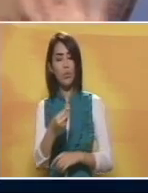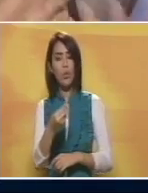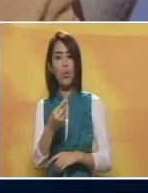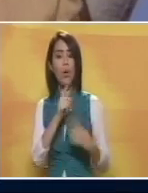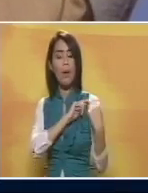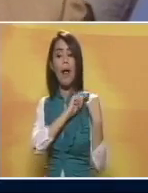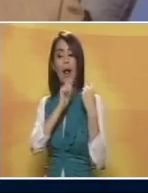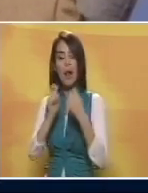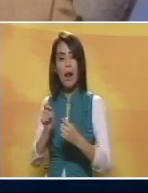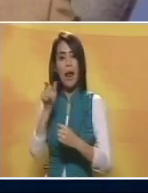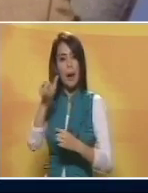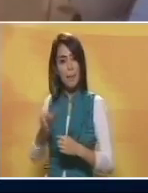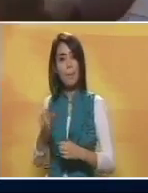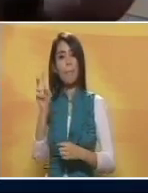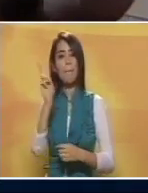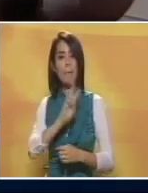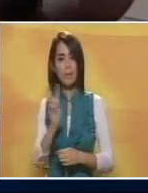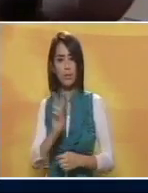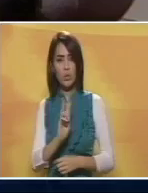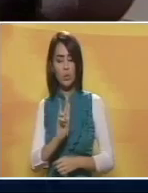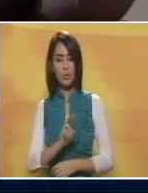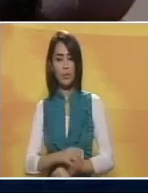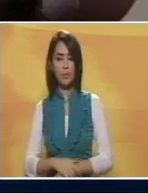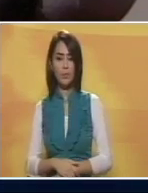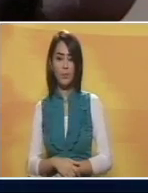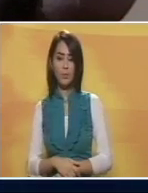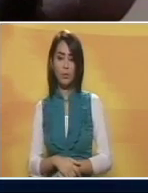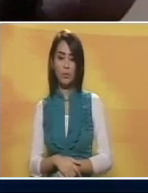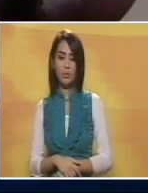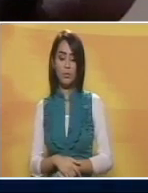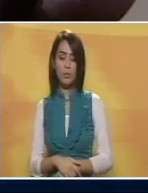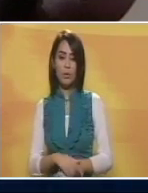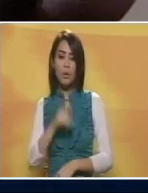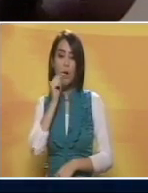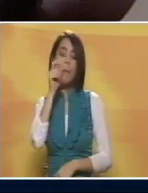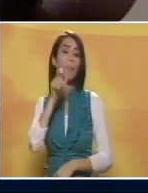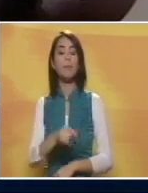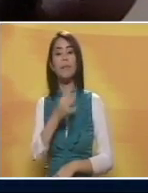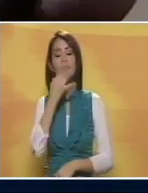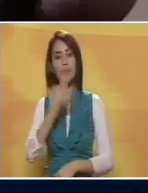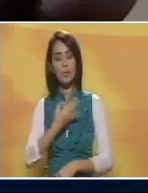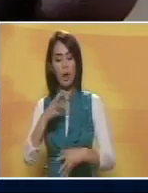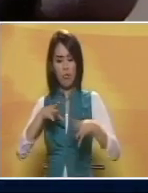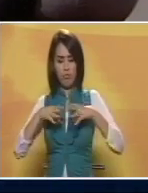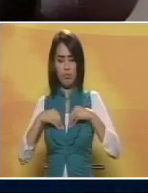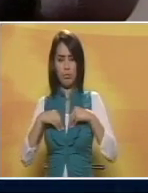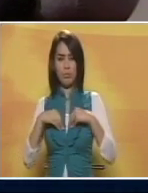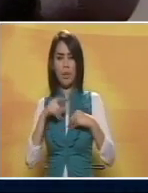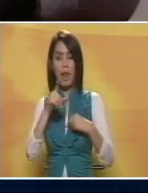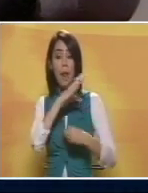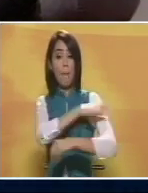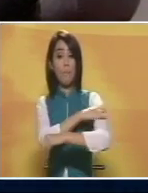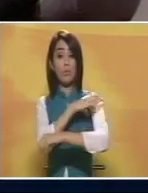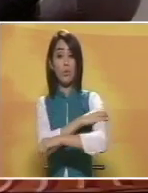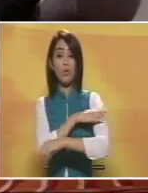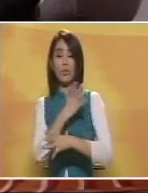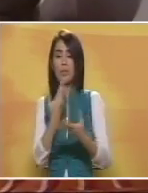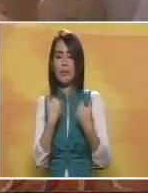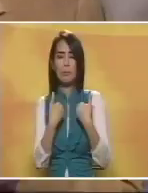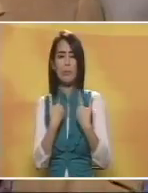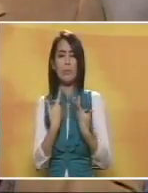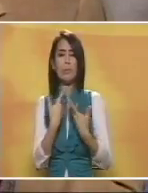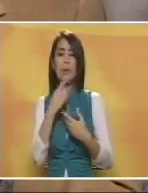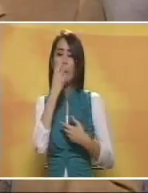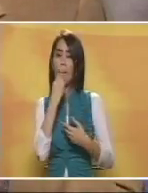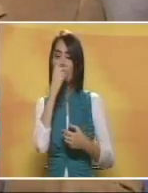el poder, sino a los venezolanos. Gil Yepes aseguró que la abstención está concentrada en la oposición y eso afecta a Henry